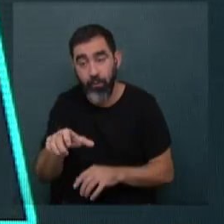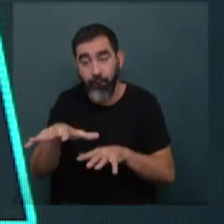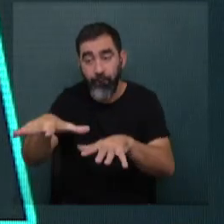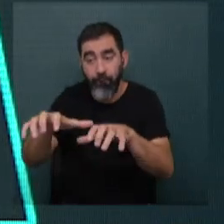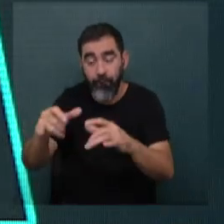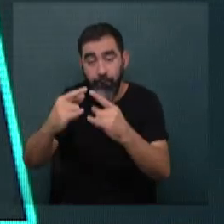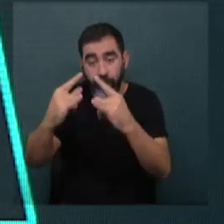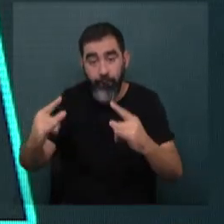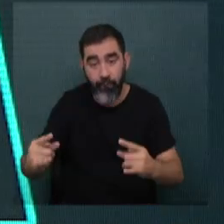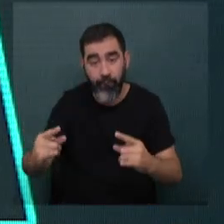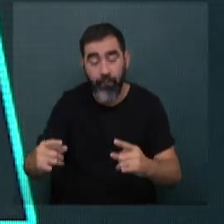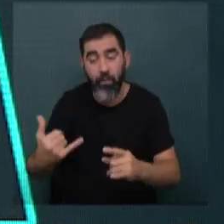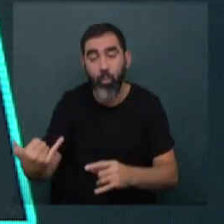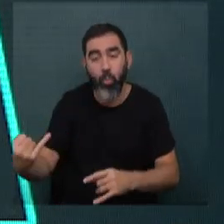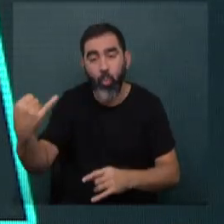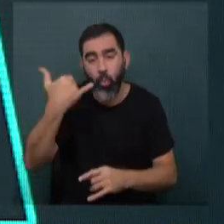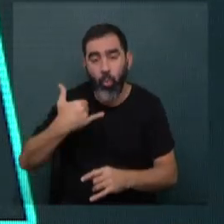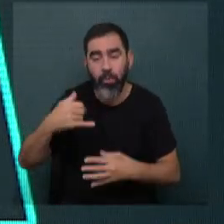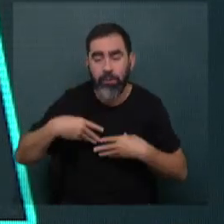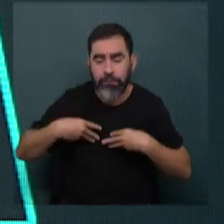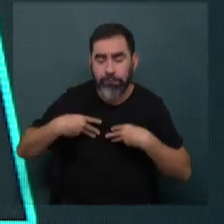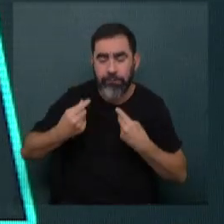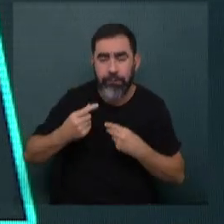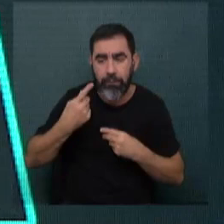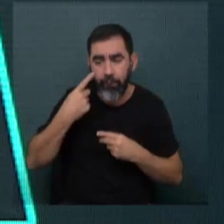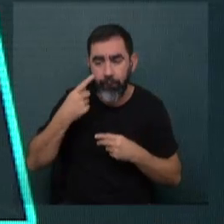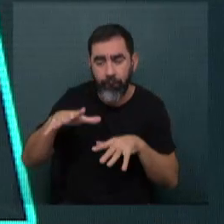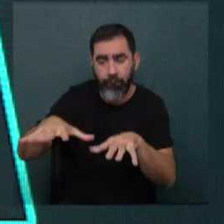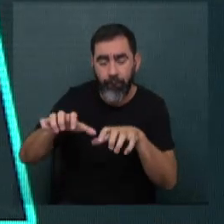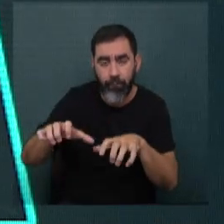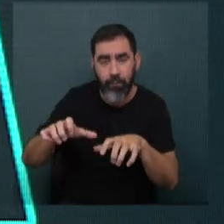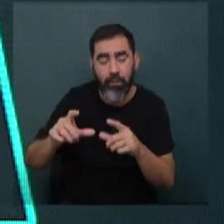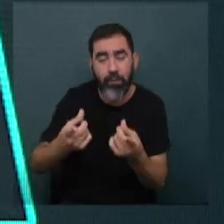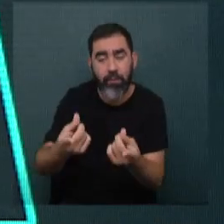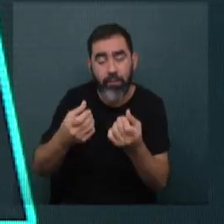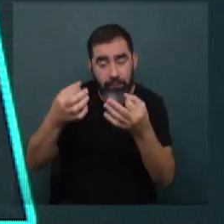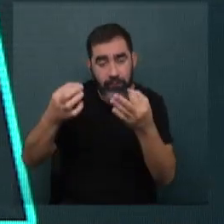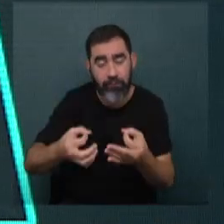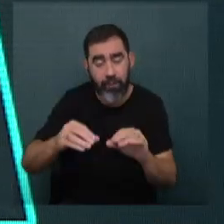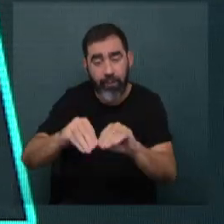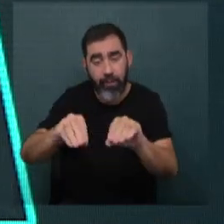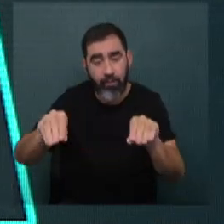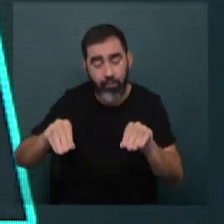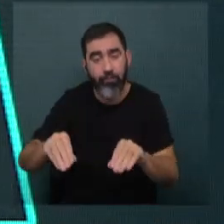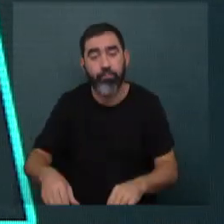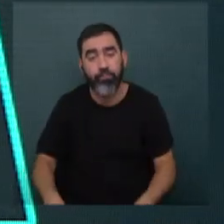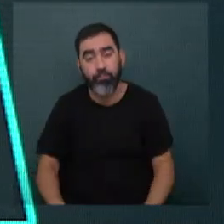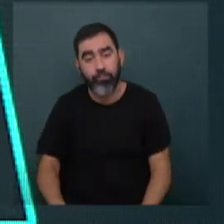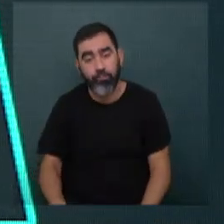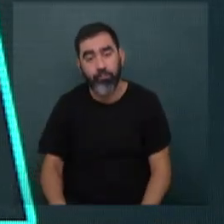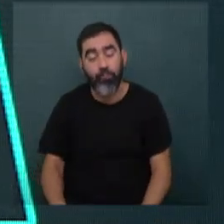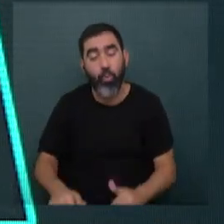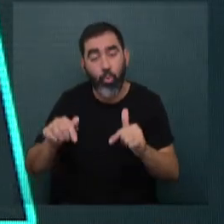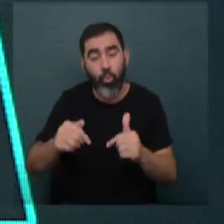campos de refugiados y que relata un poco lo que se siente vivir ahí, bueno, y la necesidad de tener un territorio. Como decíamos, Salam se estrena